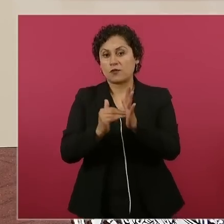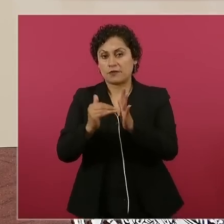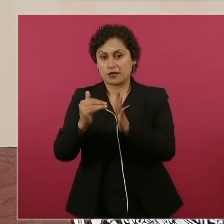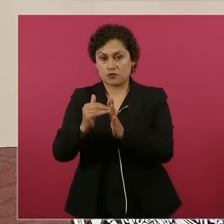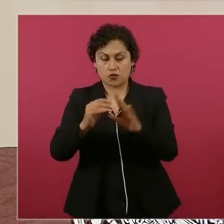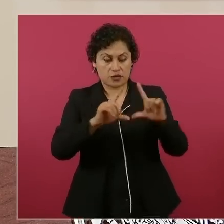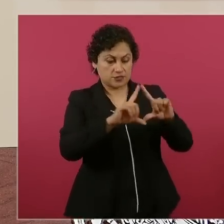país.